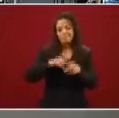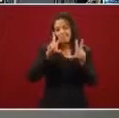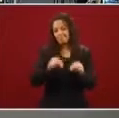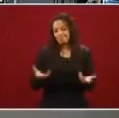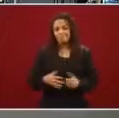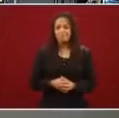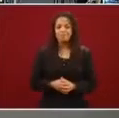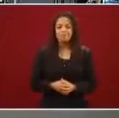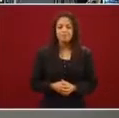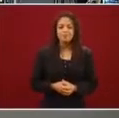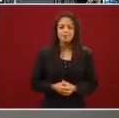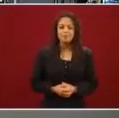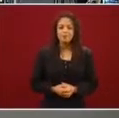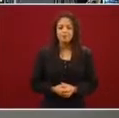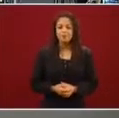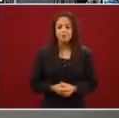sea. Acá, perdón.